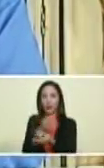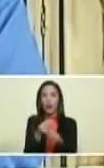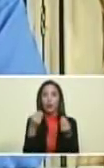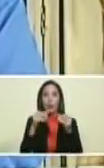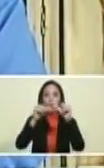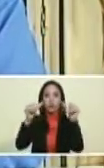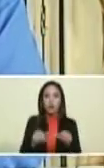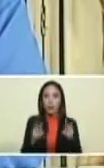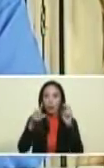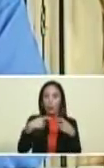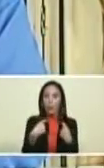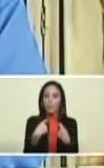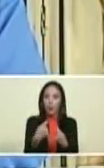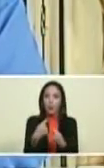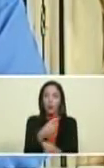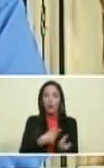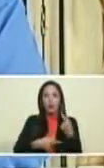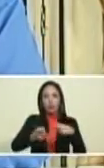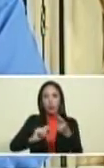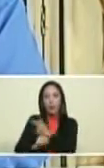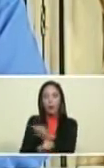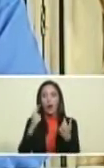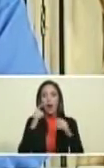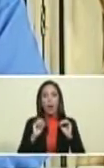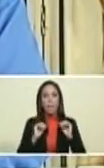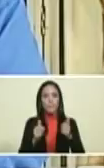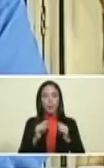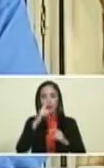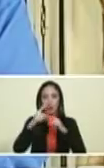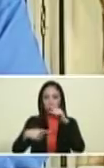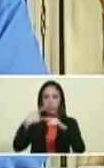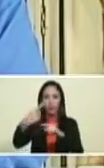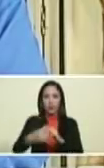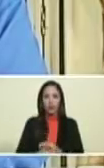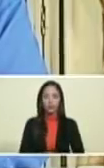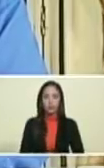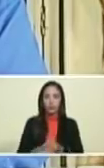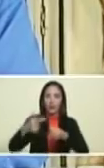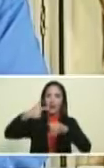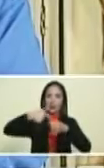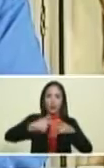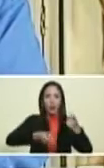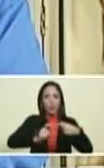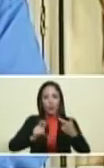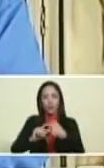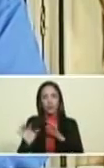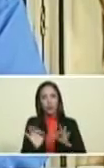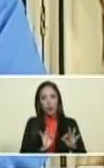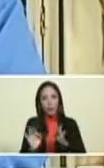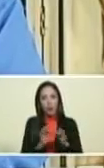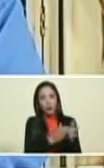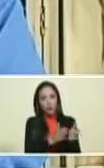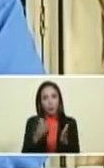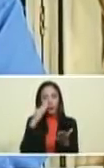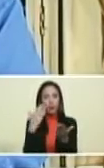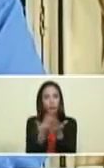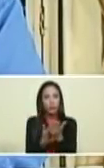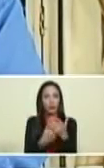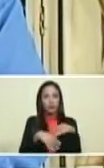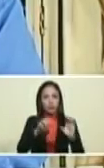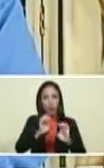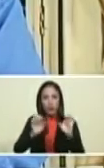nuevo sistema de cobro que entra en fase de preparación y en fase de prueba